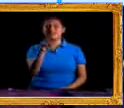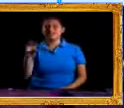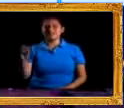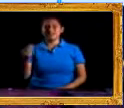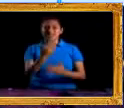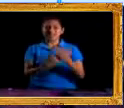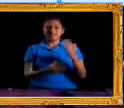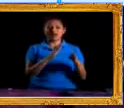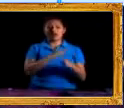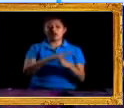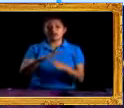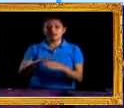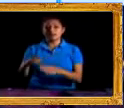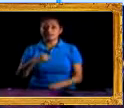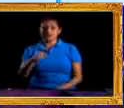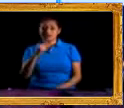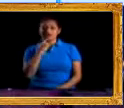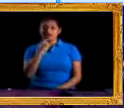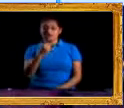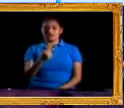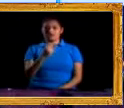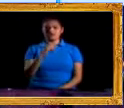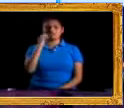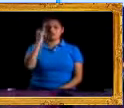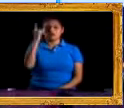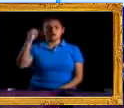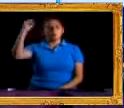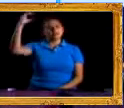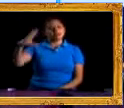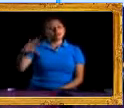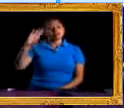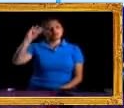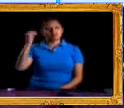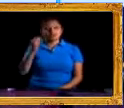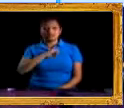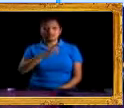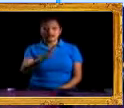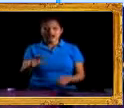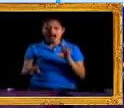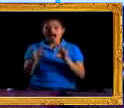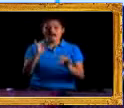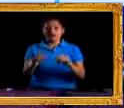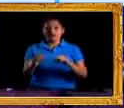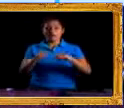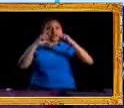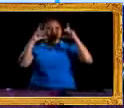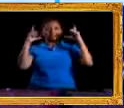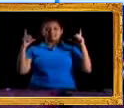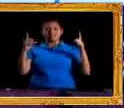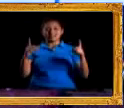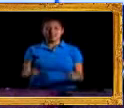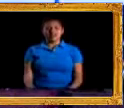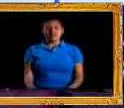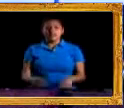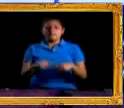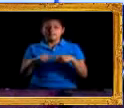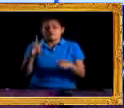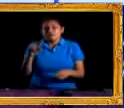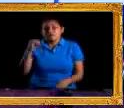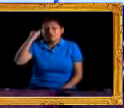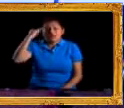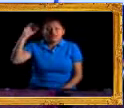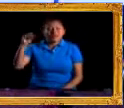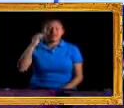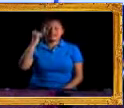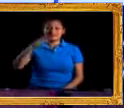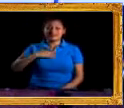iban a compartir. Dije, Señor, bendícelos porque va a ser algo cardíaco, pero no imaginaba que el